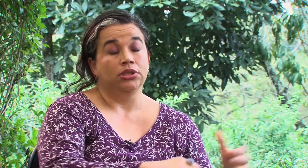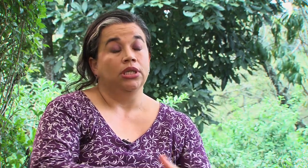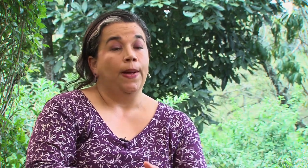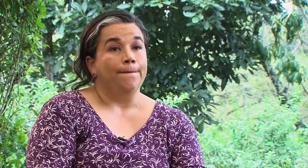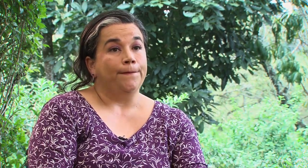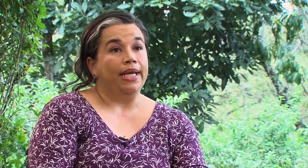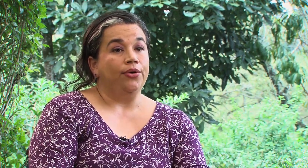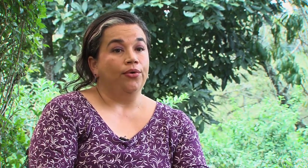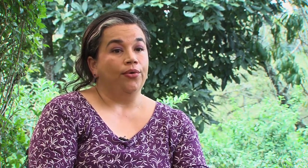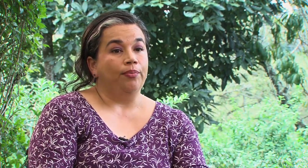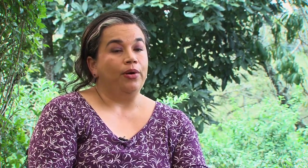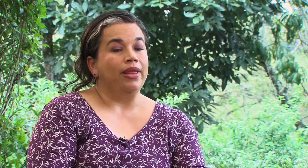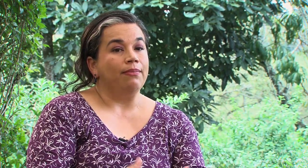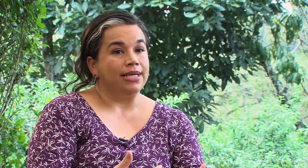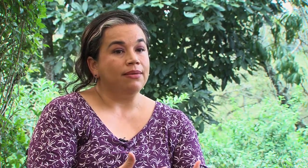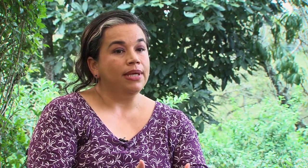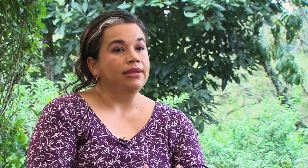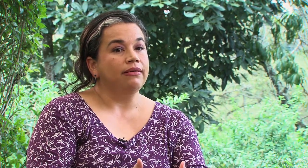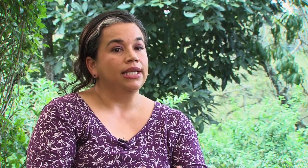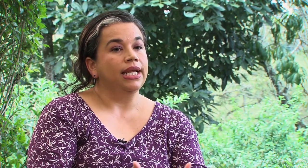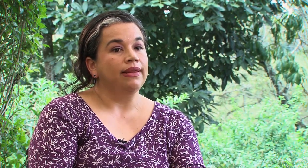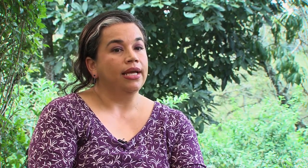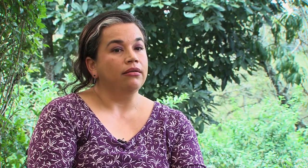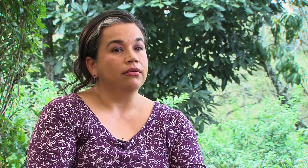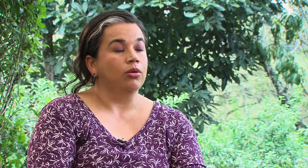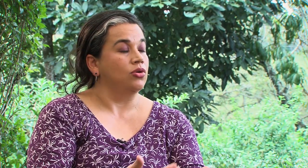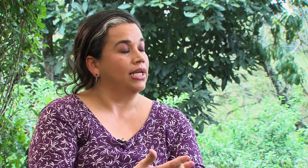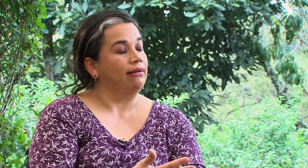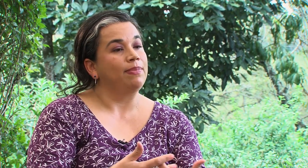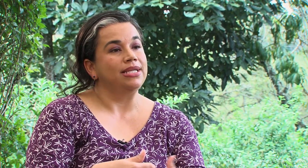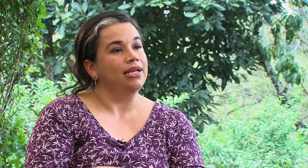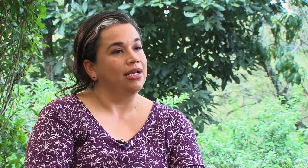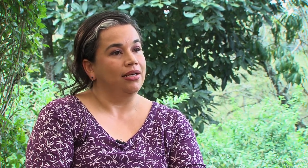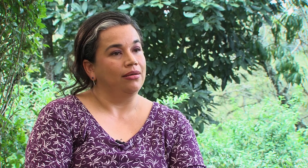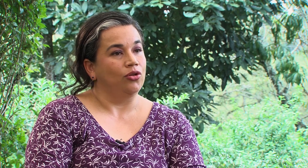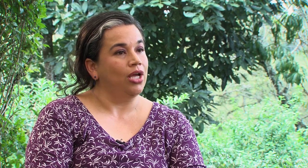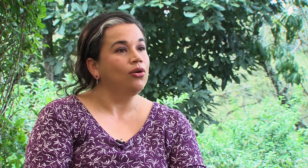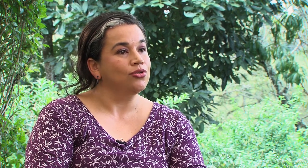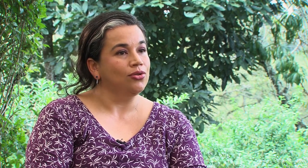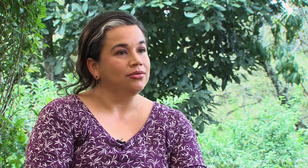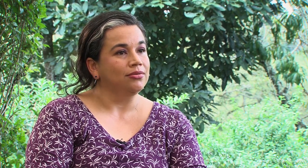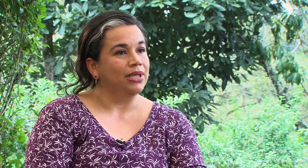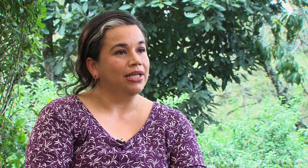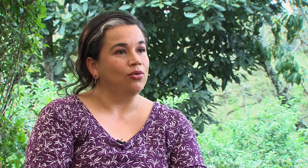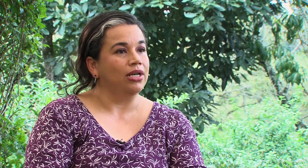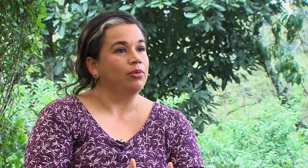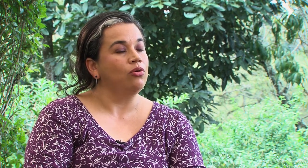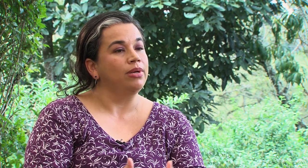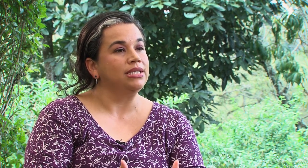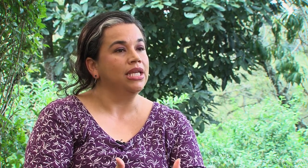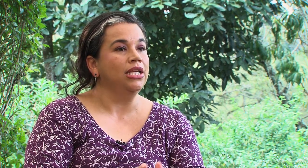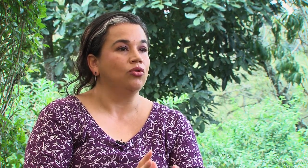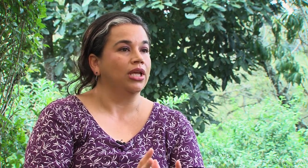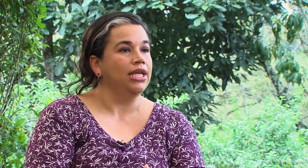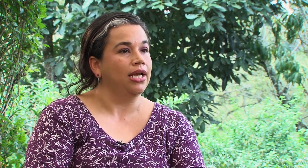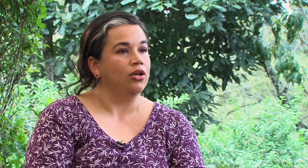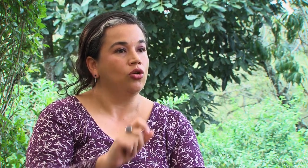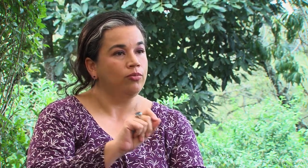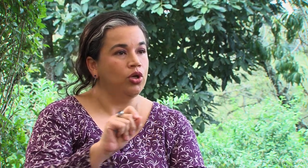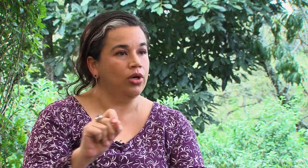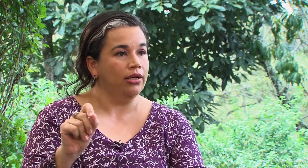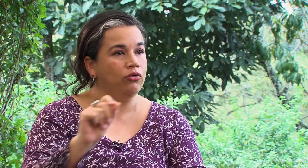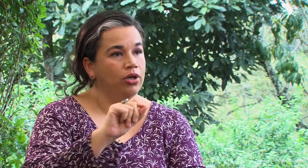¿no? Pero además también te venden la idea, como nos acaba de pasar en el 2 de agosto, ¿verdad? Que en lugar de poner un vestidito que